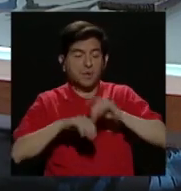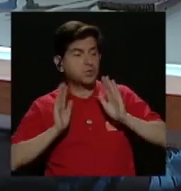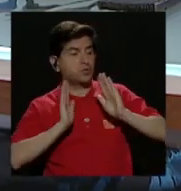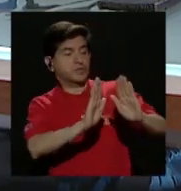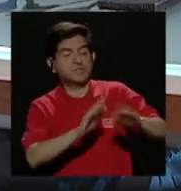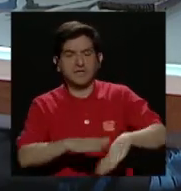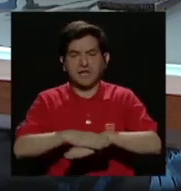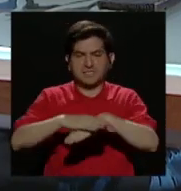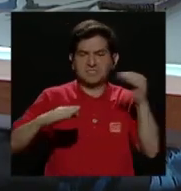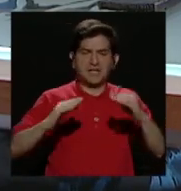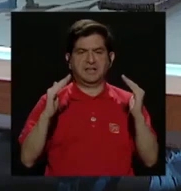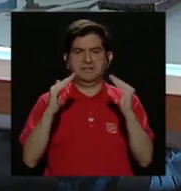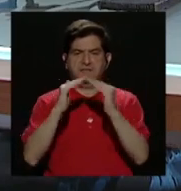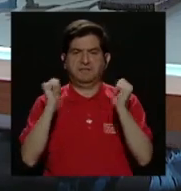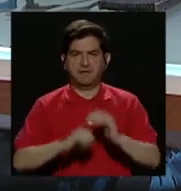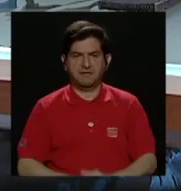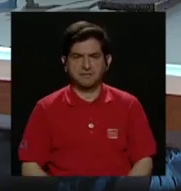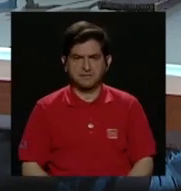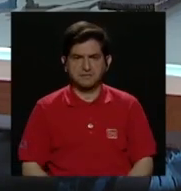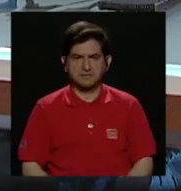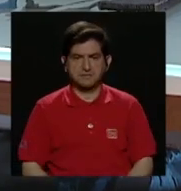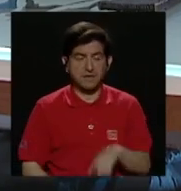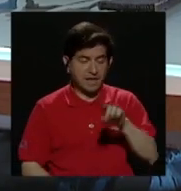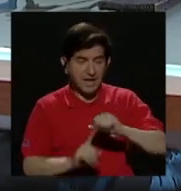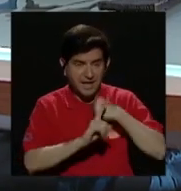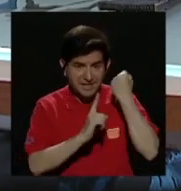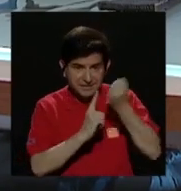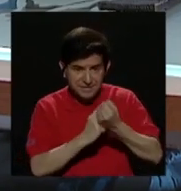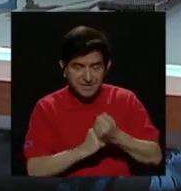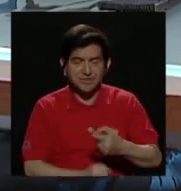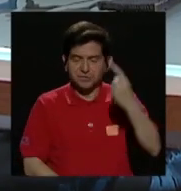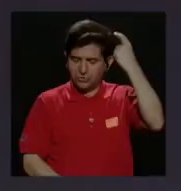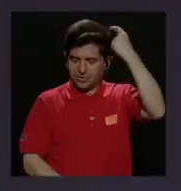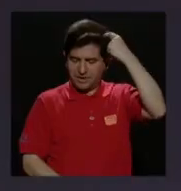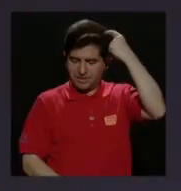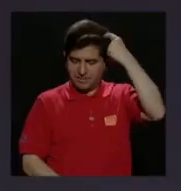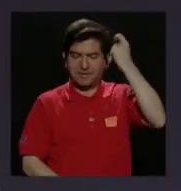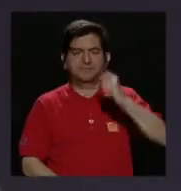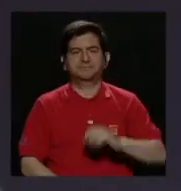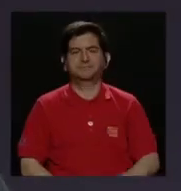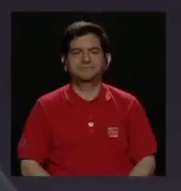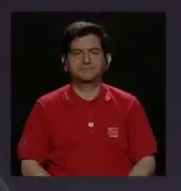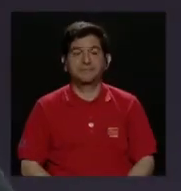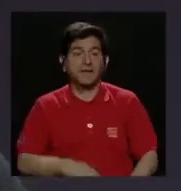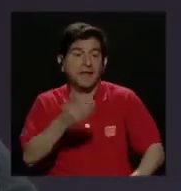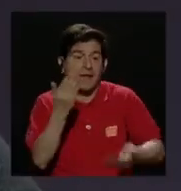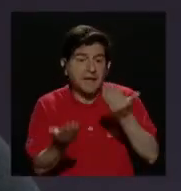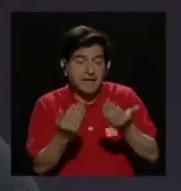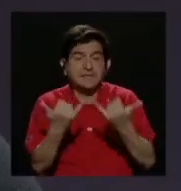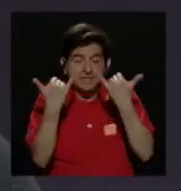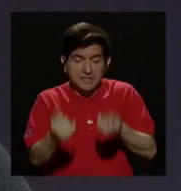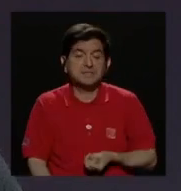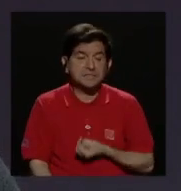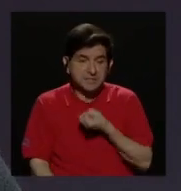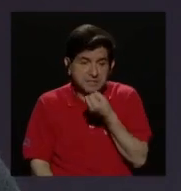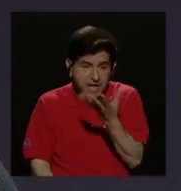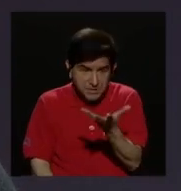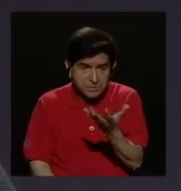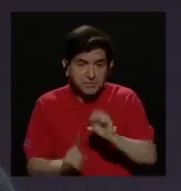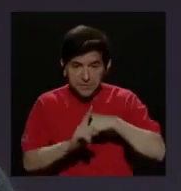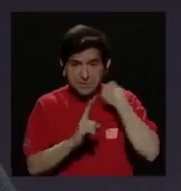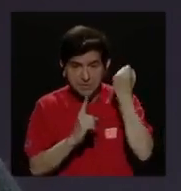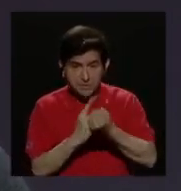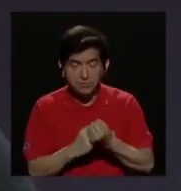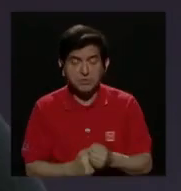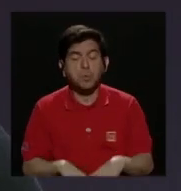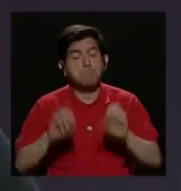la casa y que van a hacer de todo, eso está en nuestra cabeza. Que puede ser que cuando le extendemos esto a ellos,